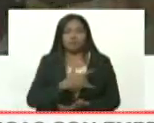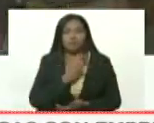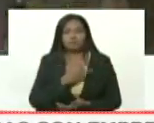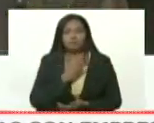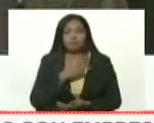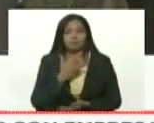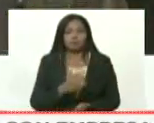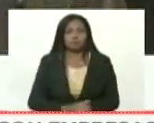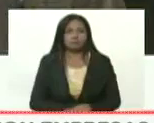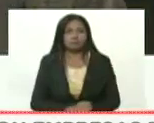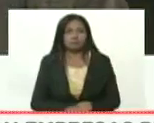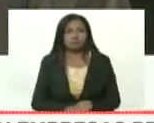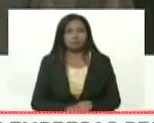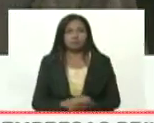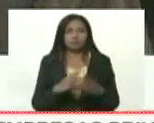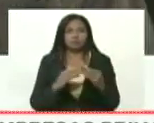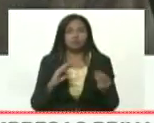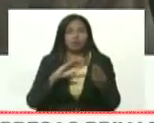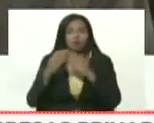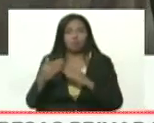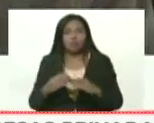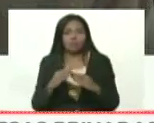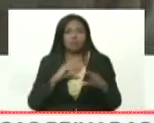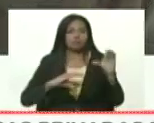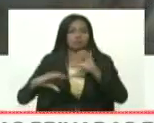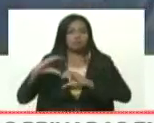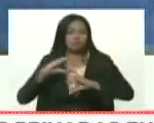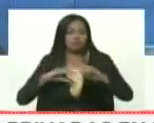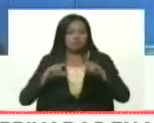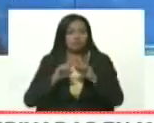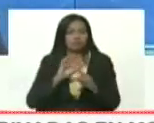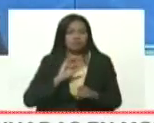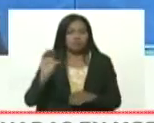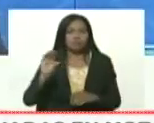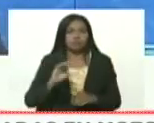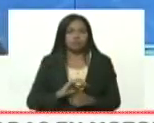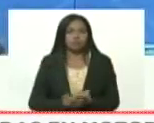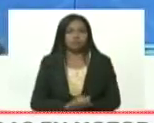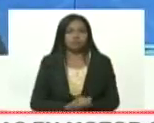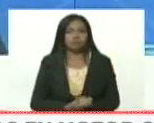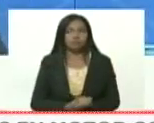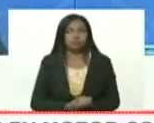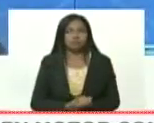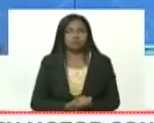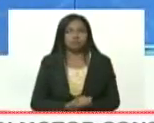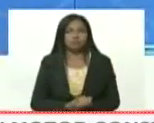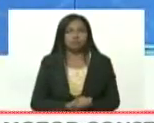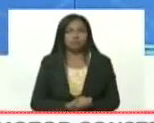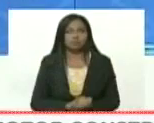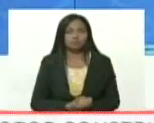universitaria, a toda la comunidad científica del país, a